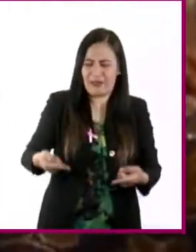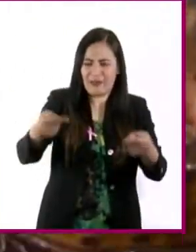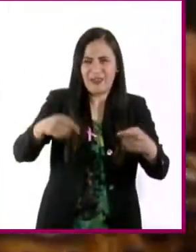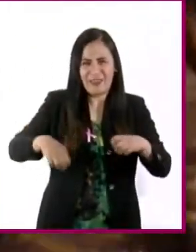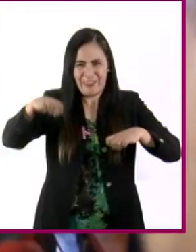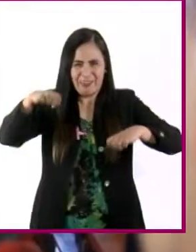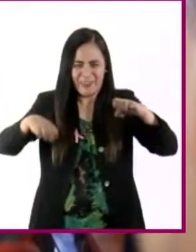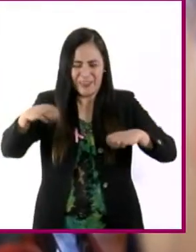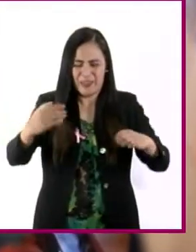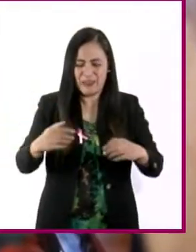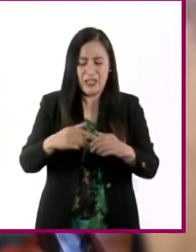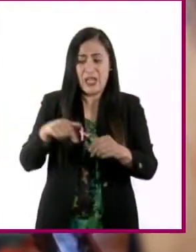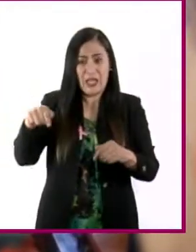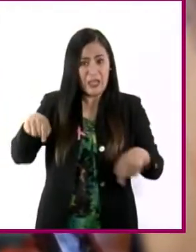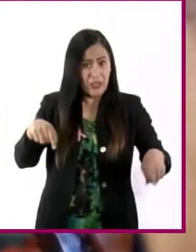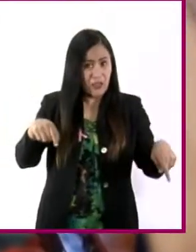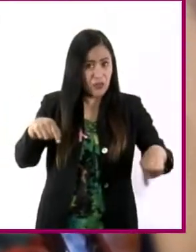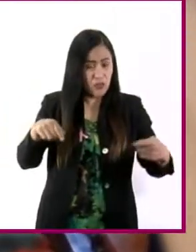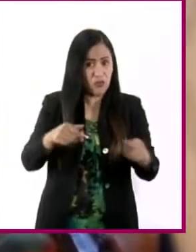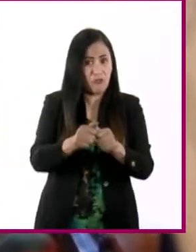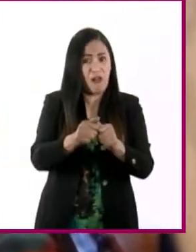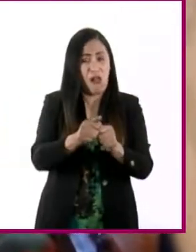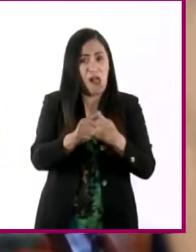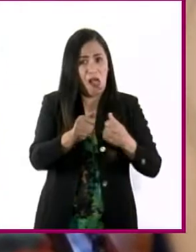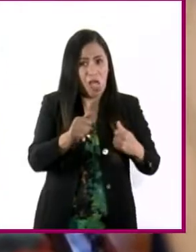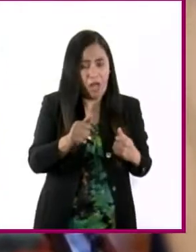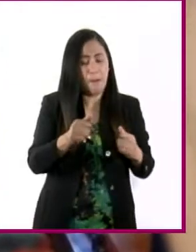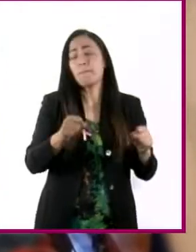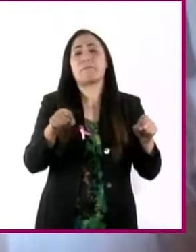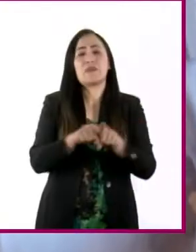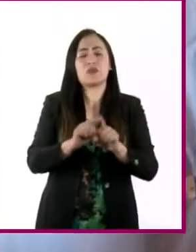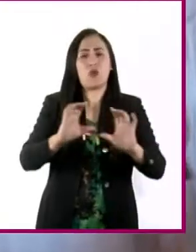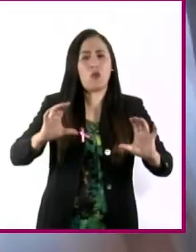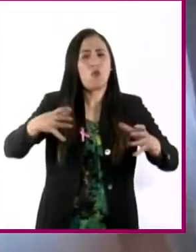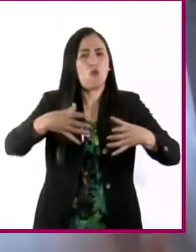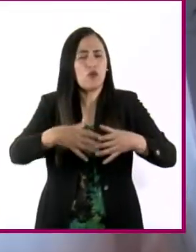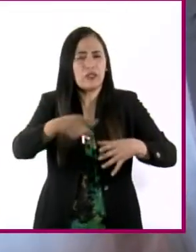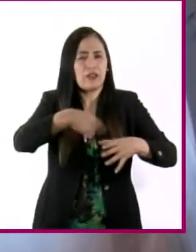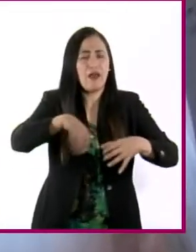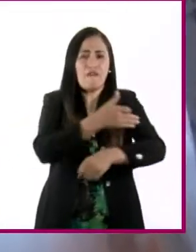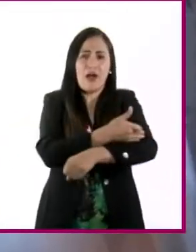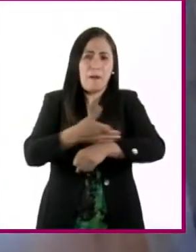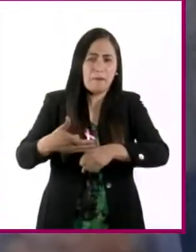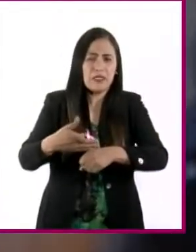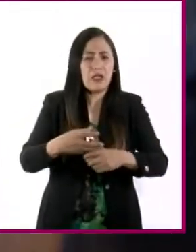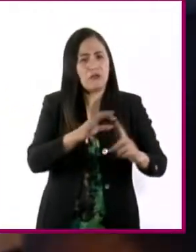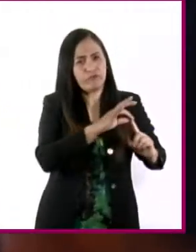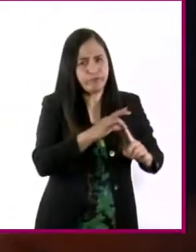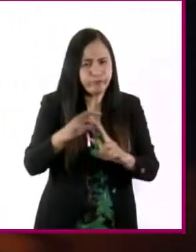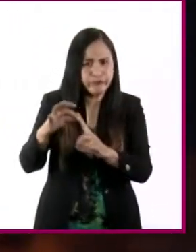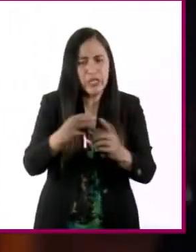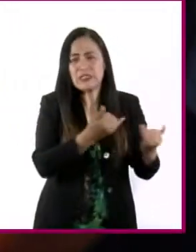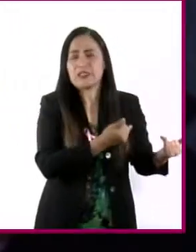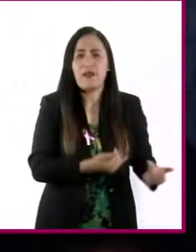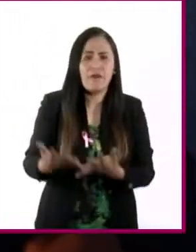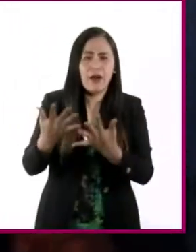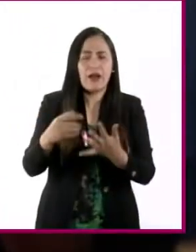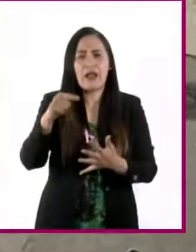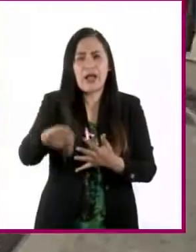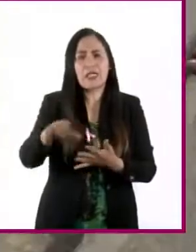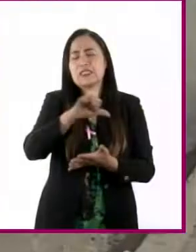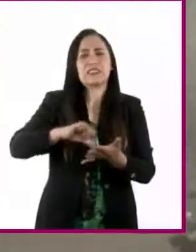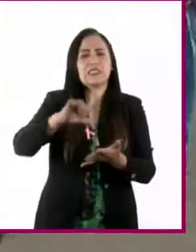cuestión de integración de las personas con discapacidad al modelo educativo, en el que se comenzó a trabajar para crear una adaptación de acuerdo a necesidades